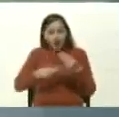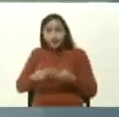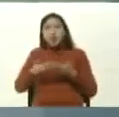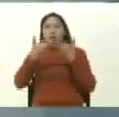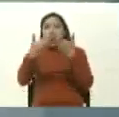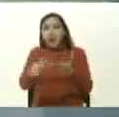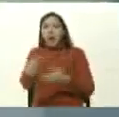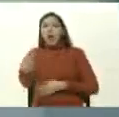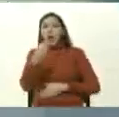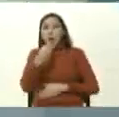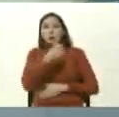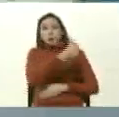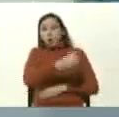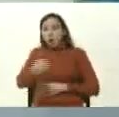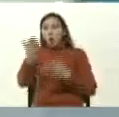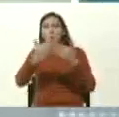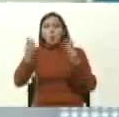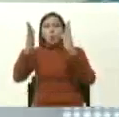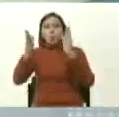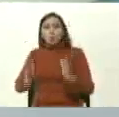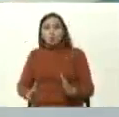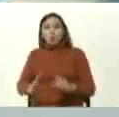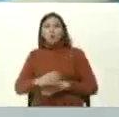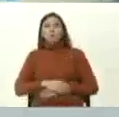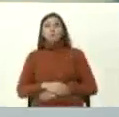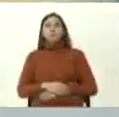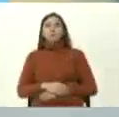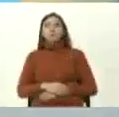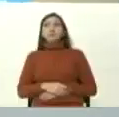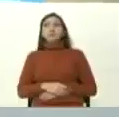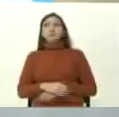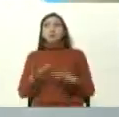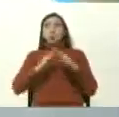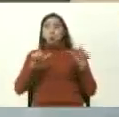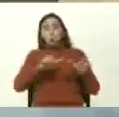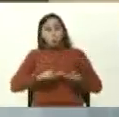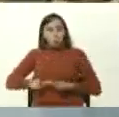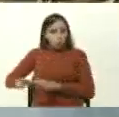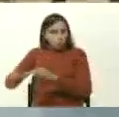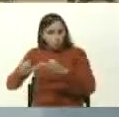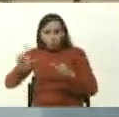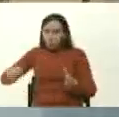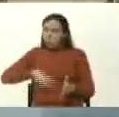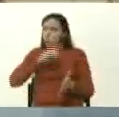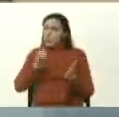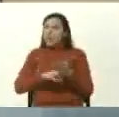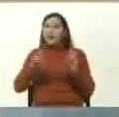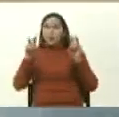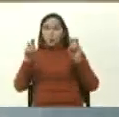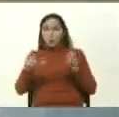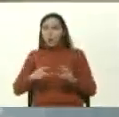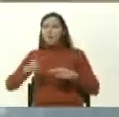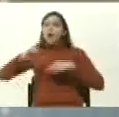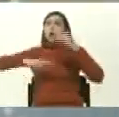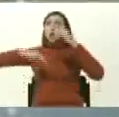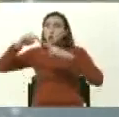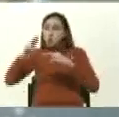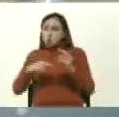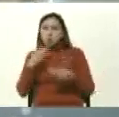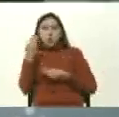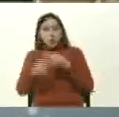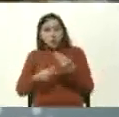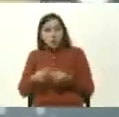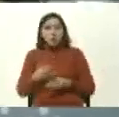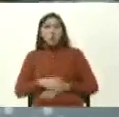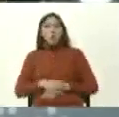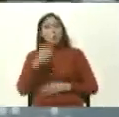alimentos a cada uno de los niños y niñas en las escuelas. Toda esta área, vicepresidente, es totalmente nueva, totalmente acondicionada gracias